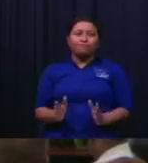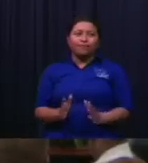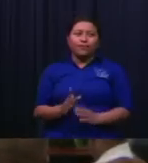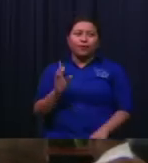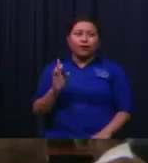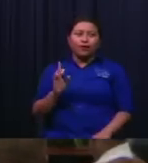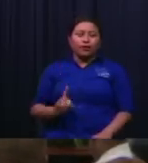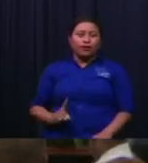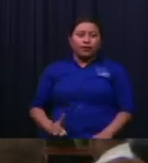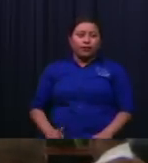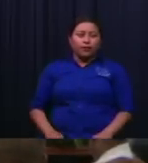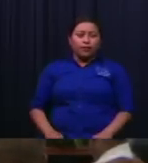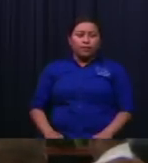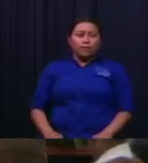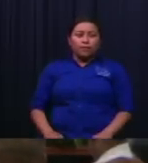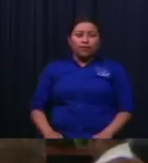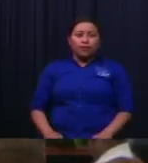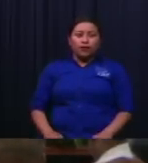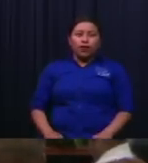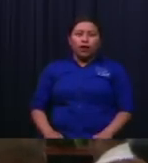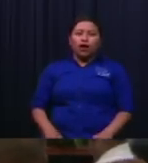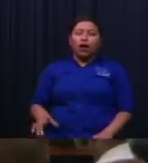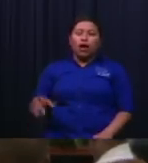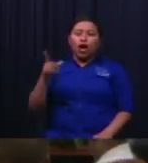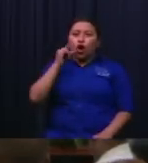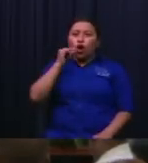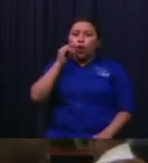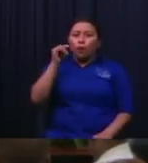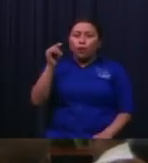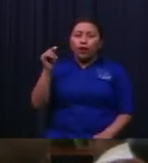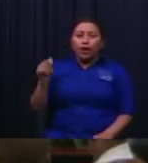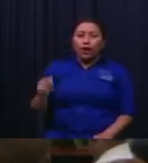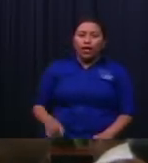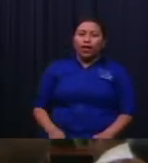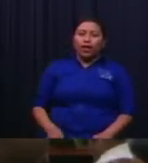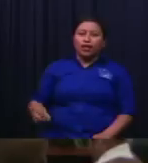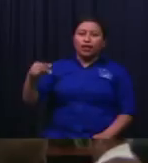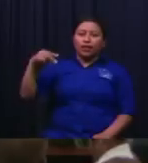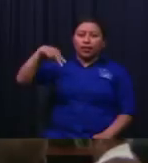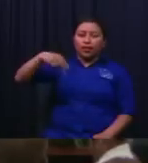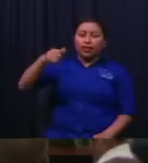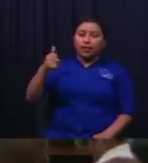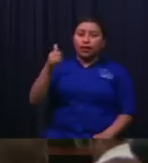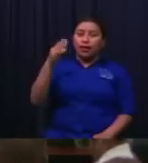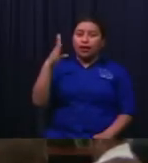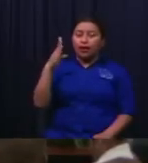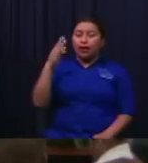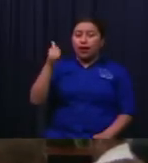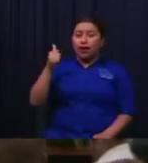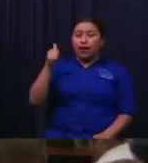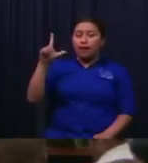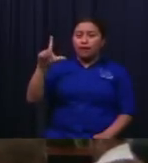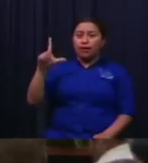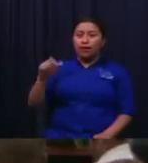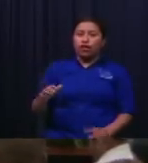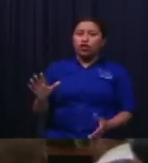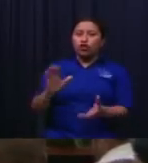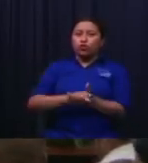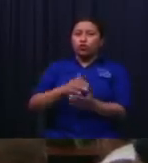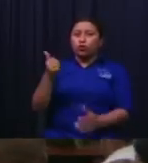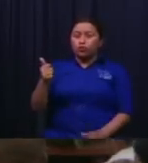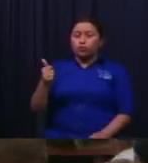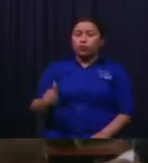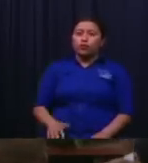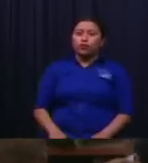Primera de Samuel 25:3. Y aquel varón se llamaba Nabal, y su mujer Abigail. Era aquella mujer de buen entendimiento y de